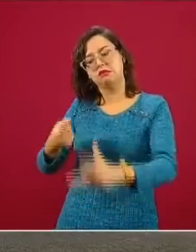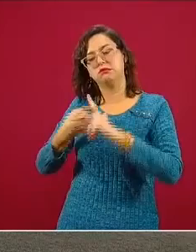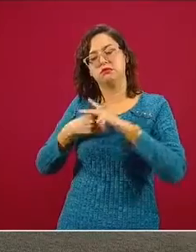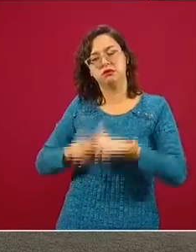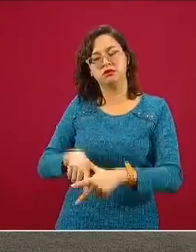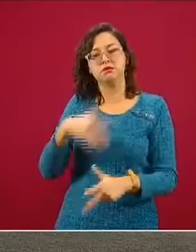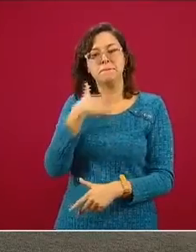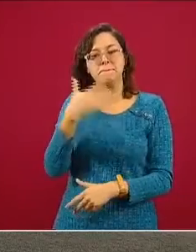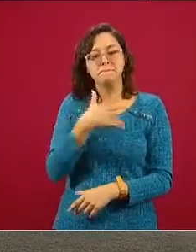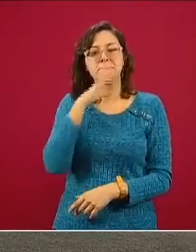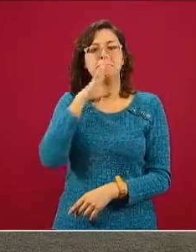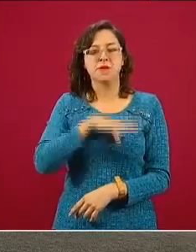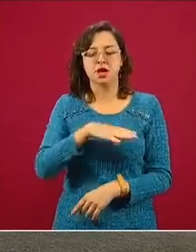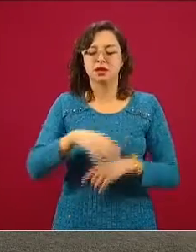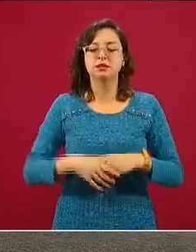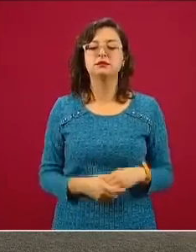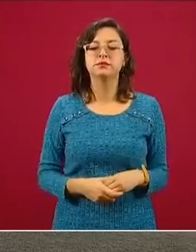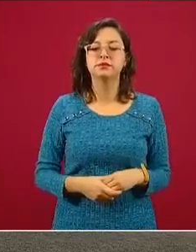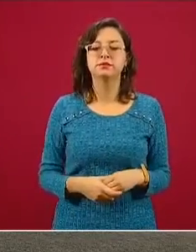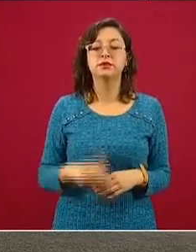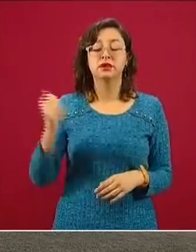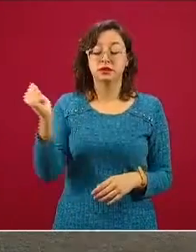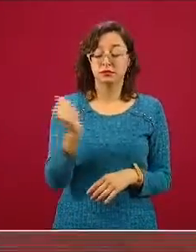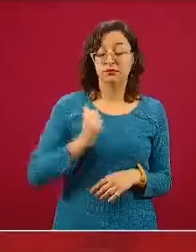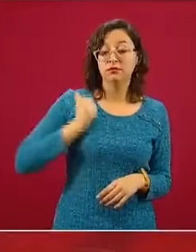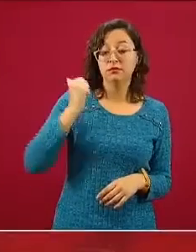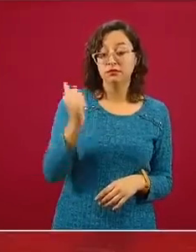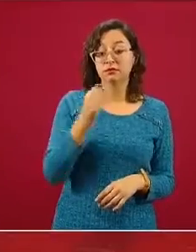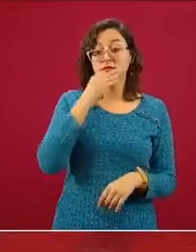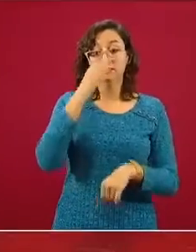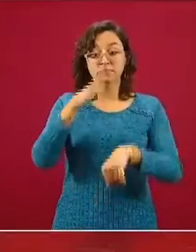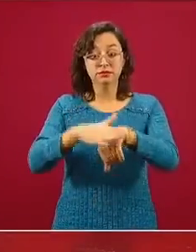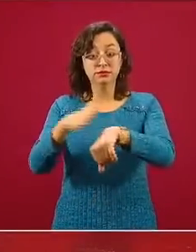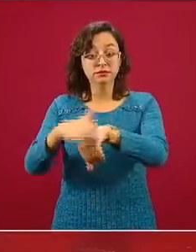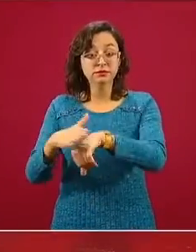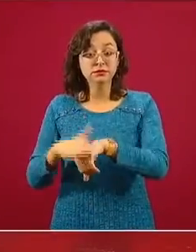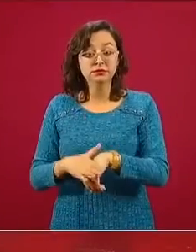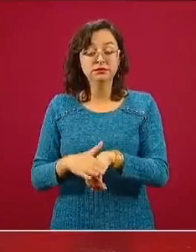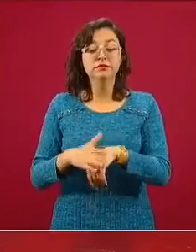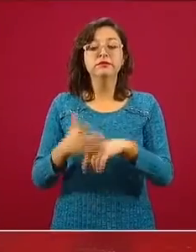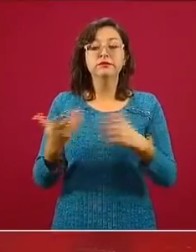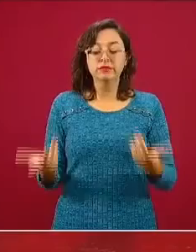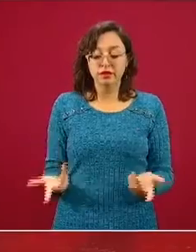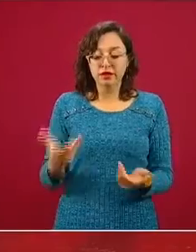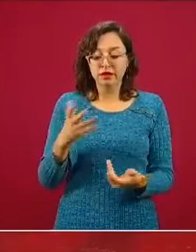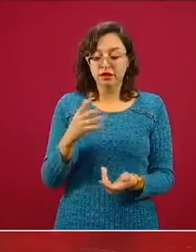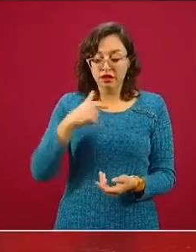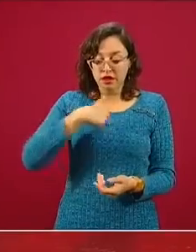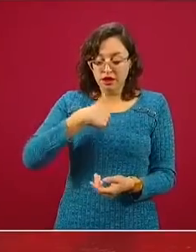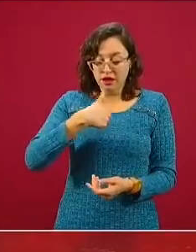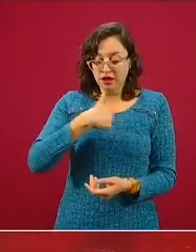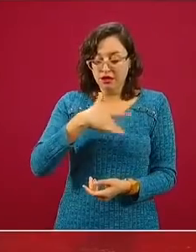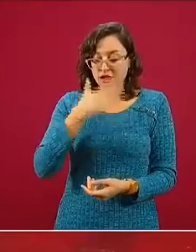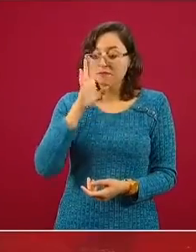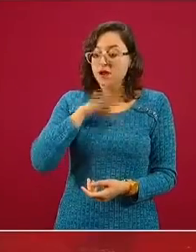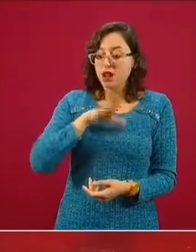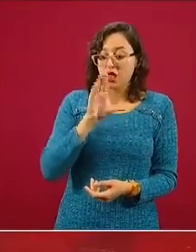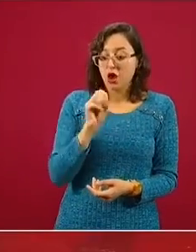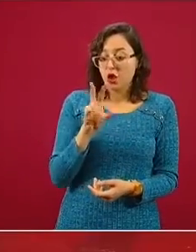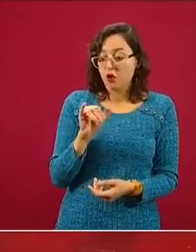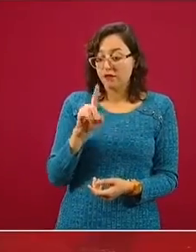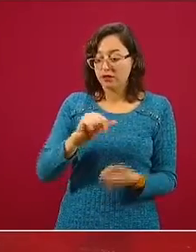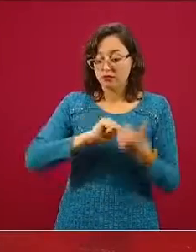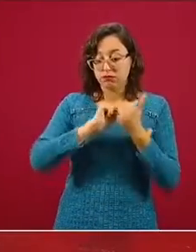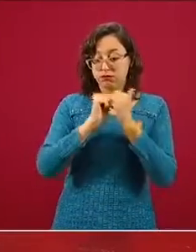ocasiones, para recordarles que las condiciones que pueden aumentar el peligro de complicación de COVID